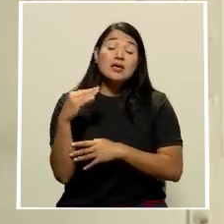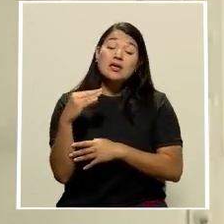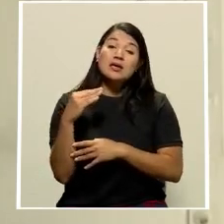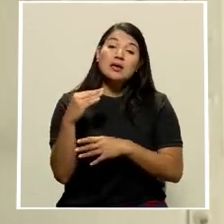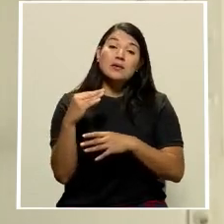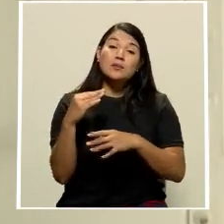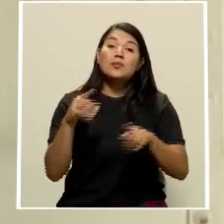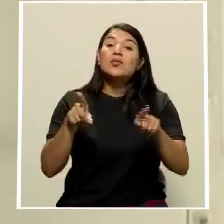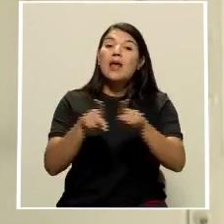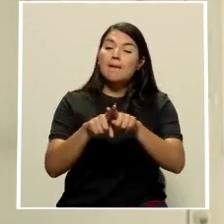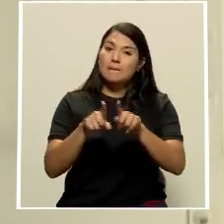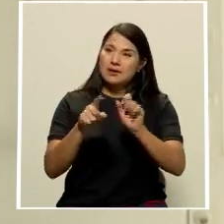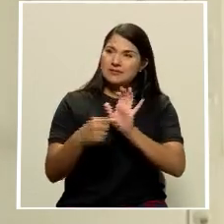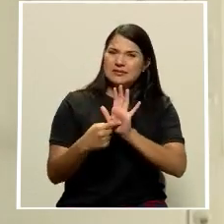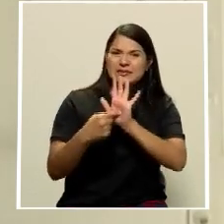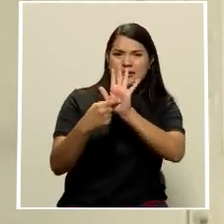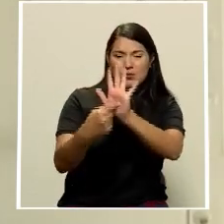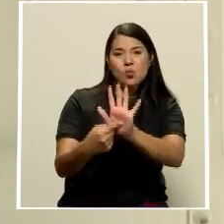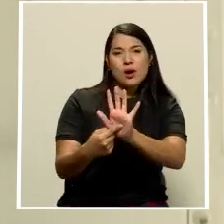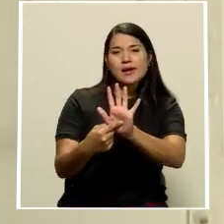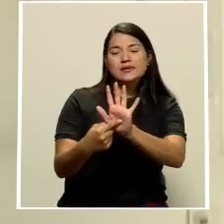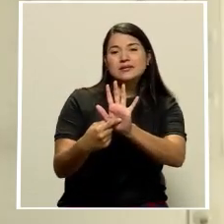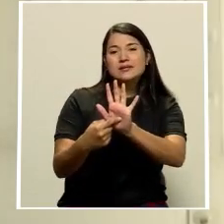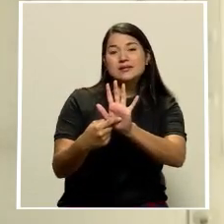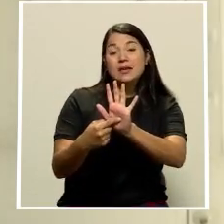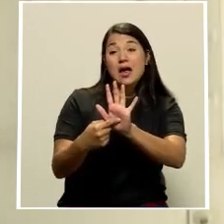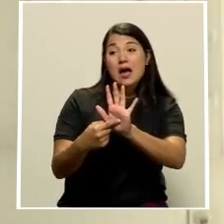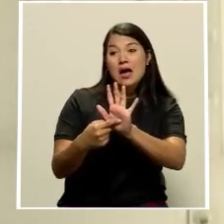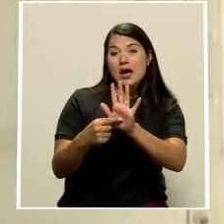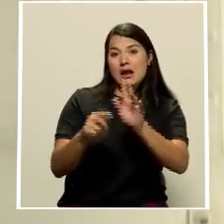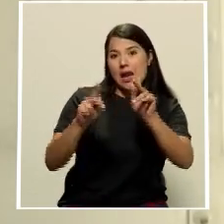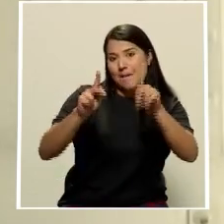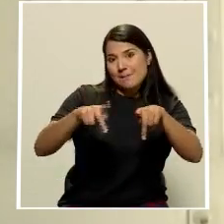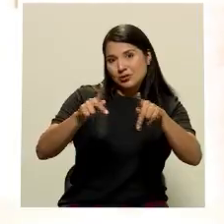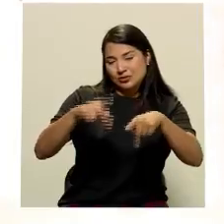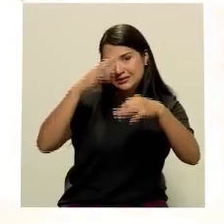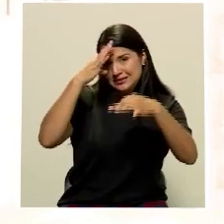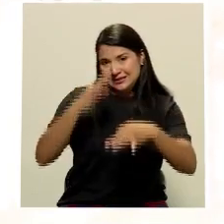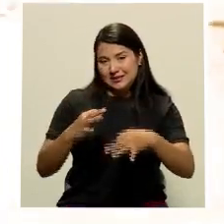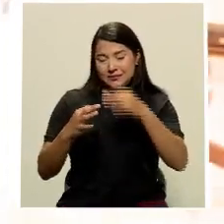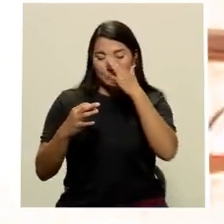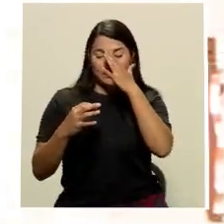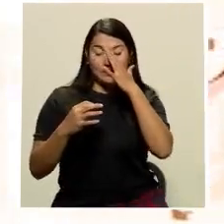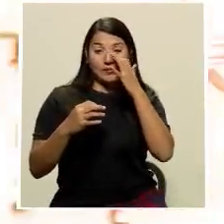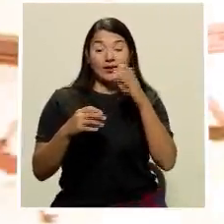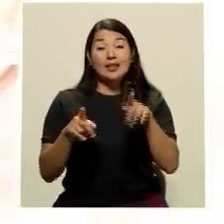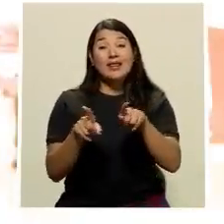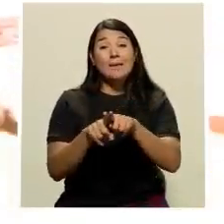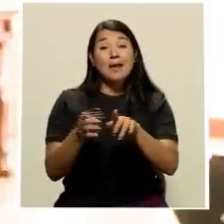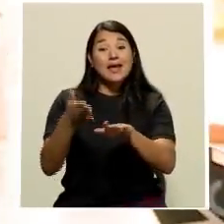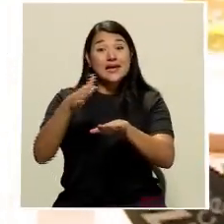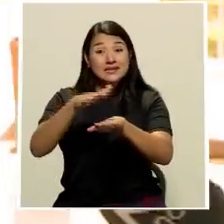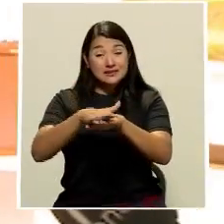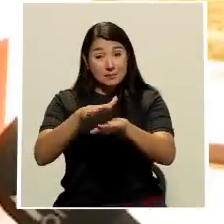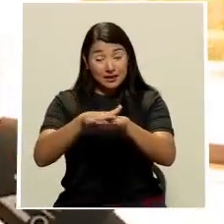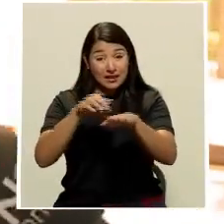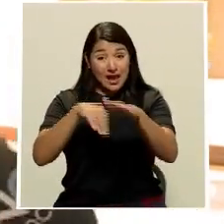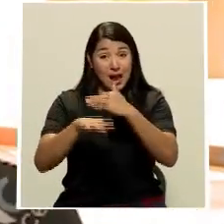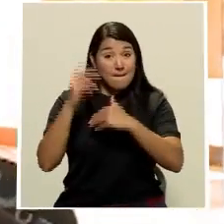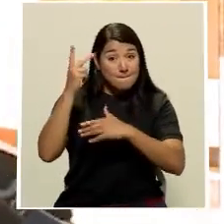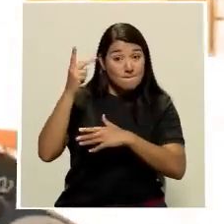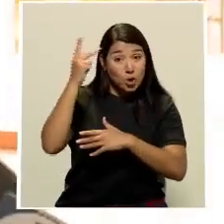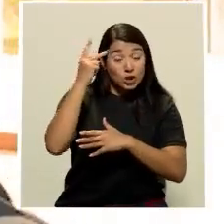de eso por supuesto se ve reflejado, se proyecta en gran medida en la persona tomadora de decisiones. Por otro lado, expertos en materia política